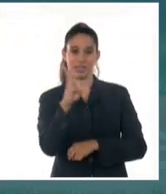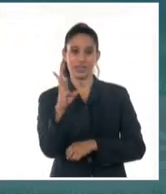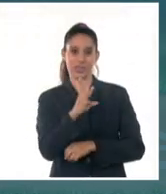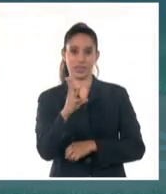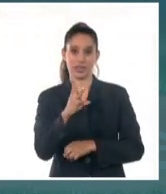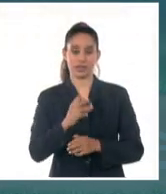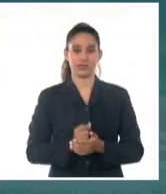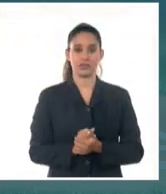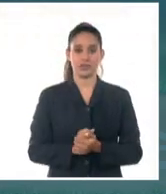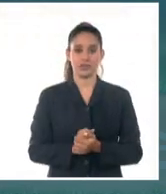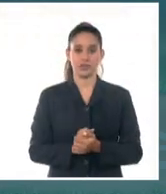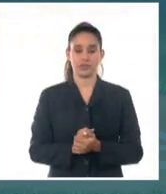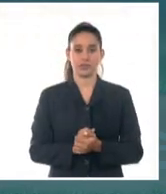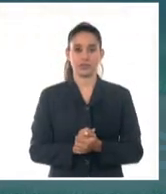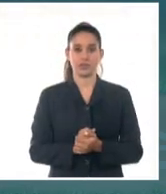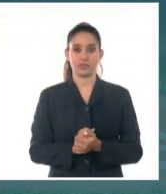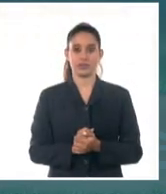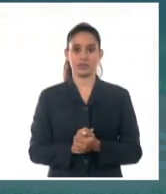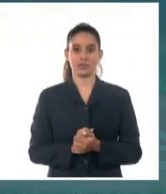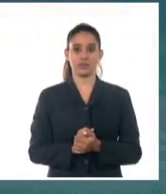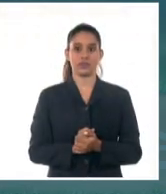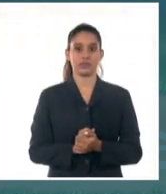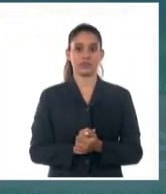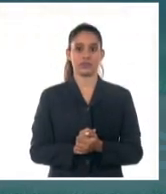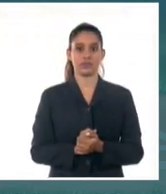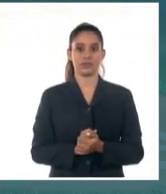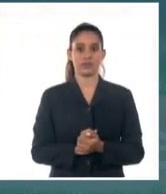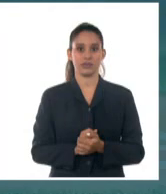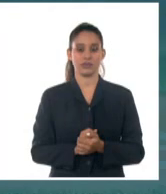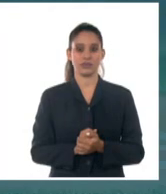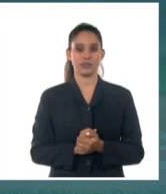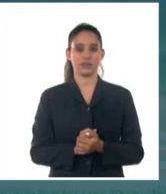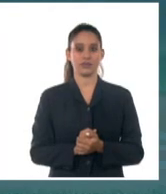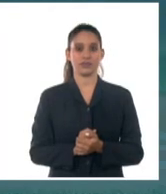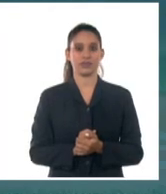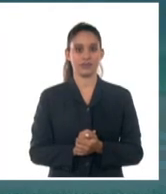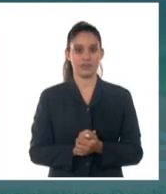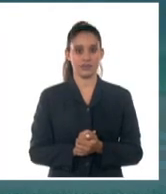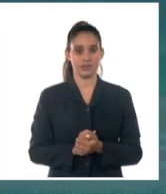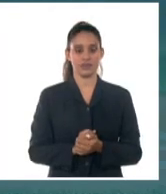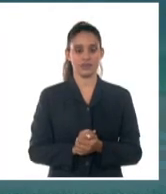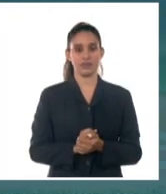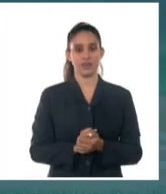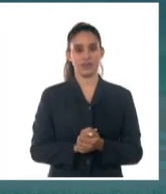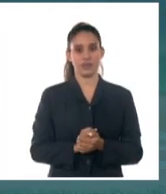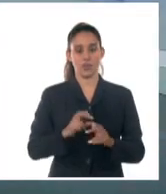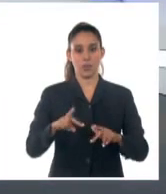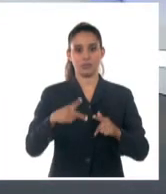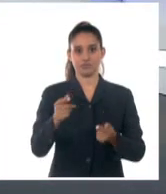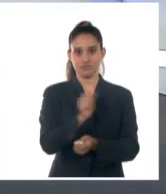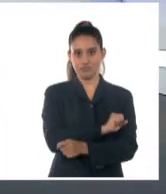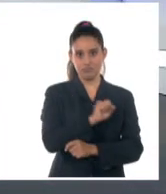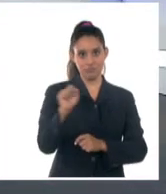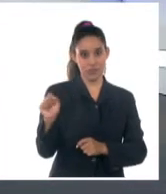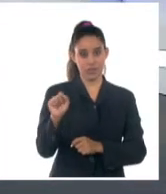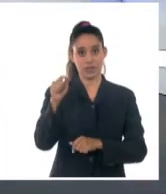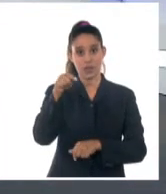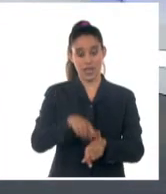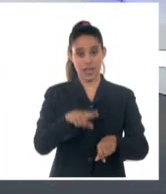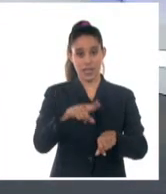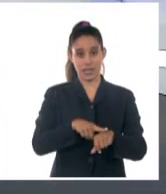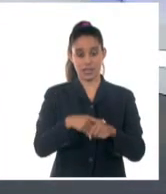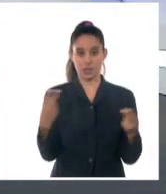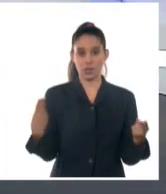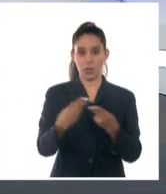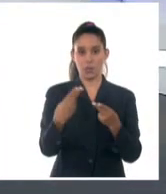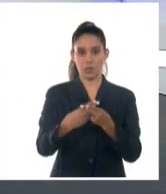Andy Cosme de 3-2 y Joan Moreno de 4-1 con 12 remolques destacaron por los ganadores. A esta hora se enfrentan